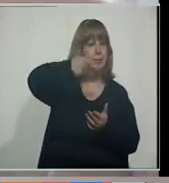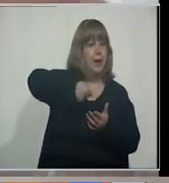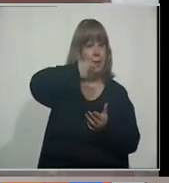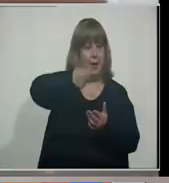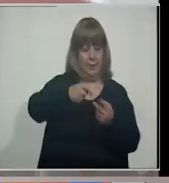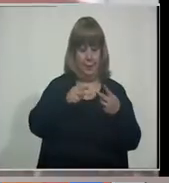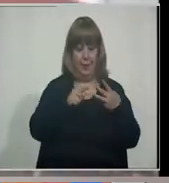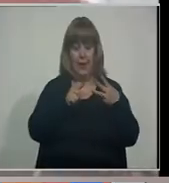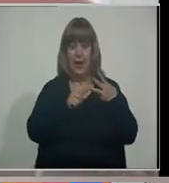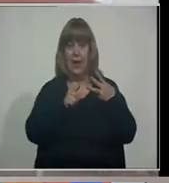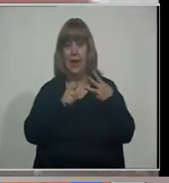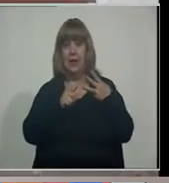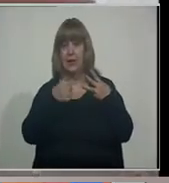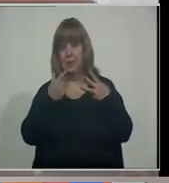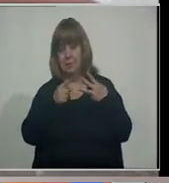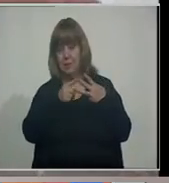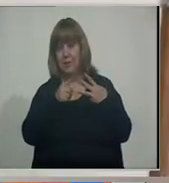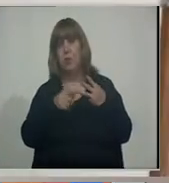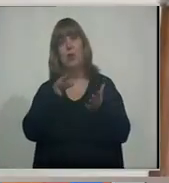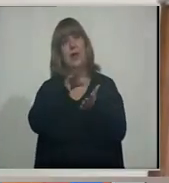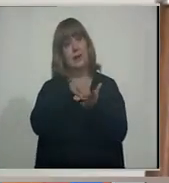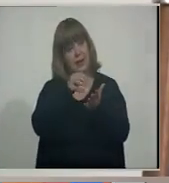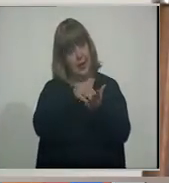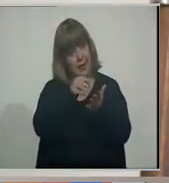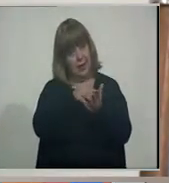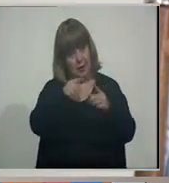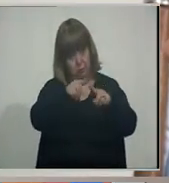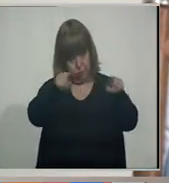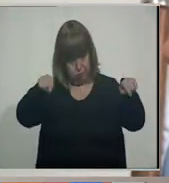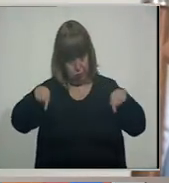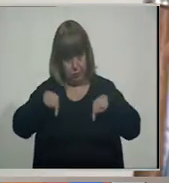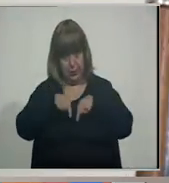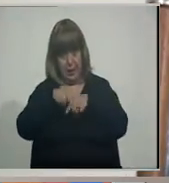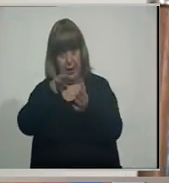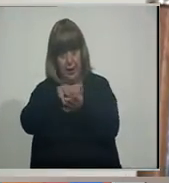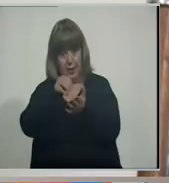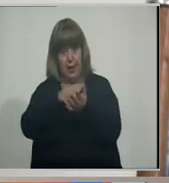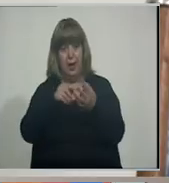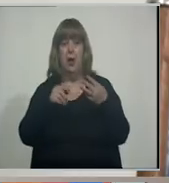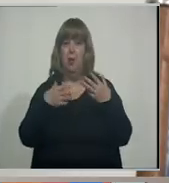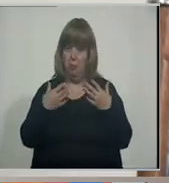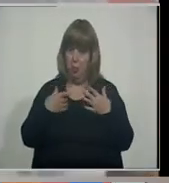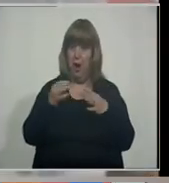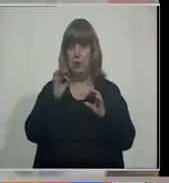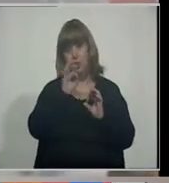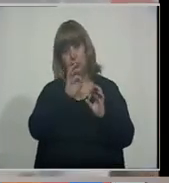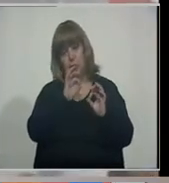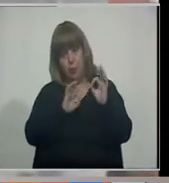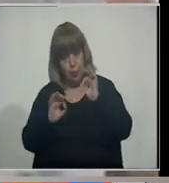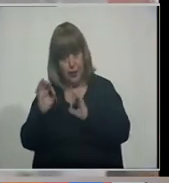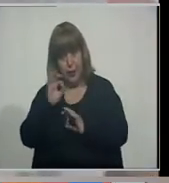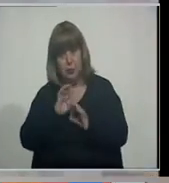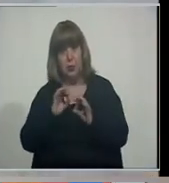3 pueden ser terrenos de desarrolladores. Hay desarrolladores, grandes desarrolladores en Mendoza y medianos que tienen proyectos. Los ganadores de